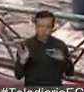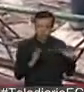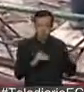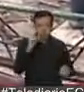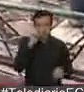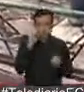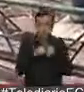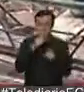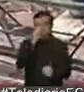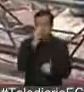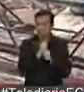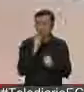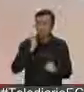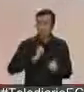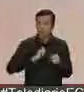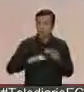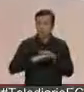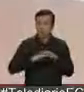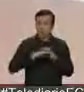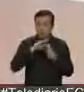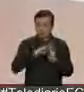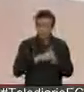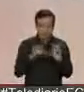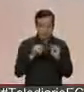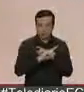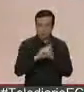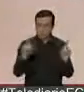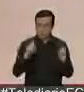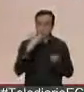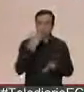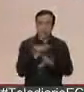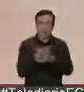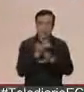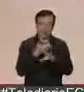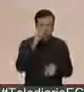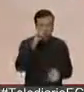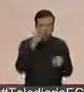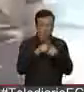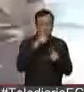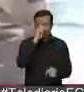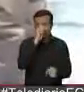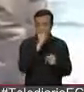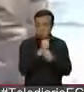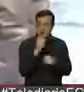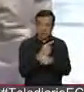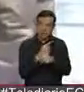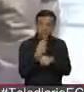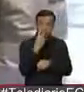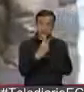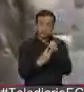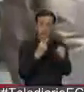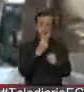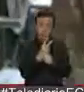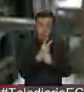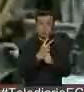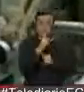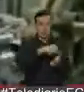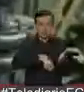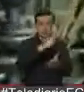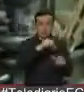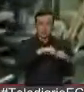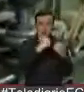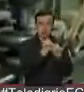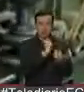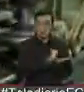no reducir el salario básico también proponer que el acuerdo de la jornada por horas pasa de dos años como lo aprobó la